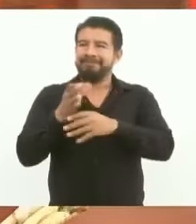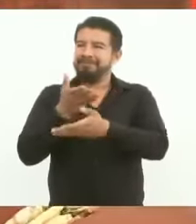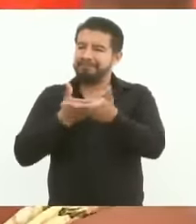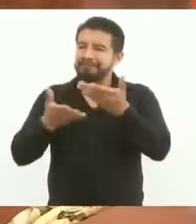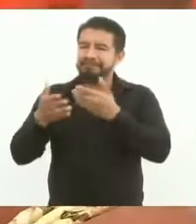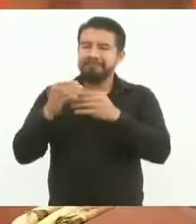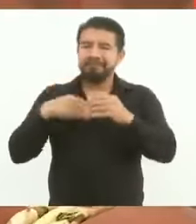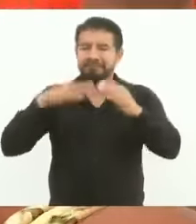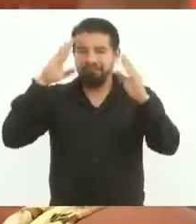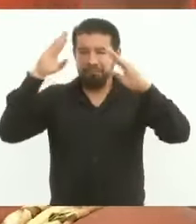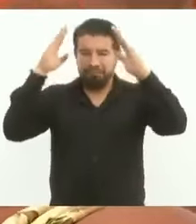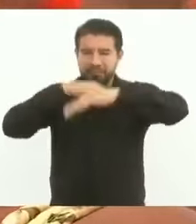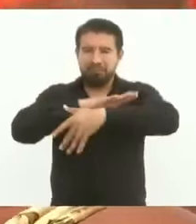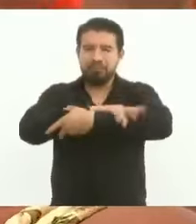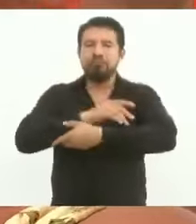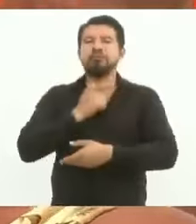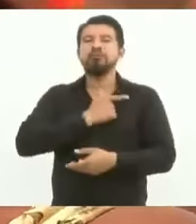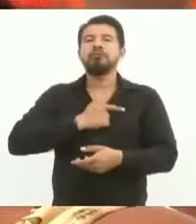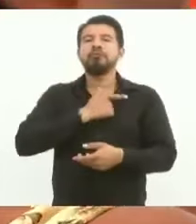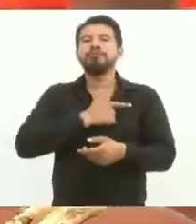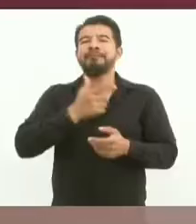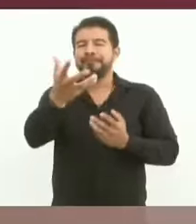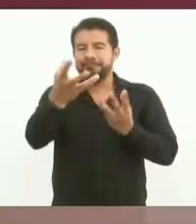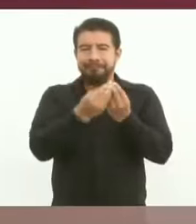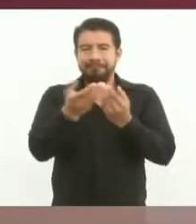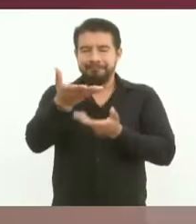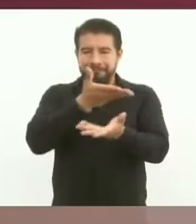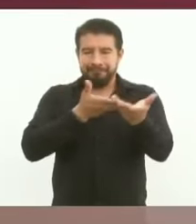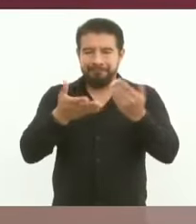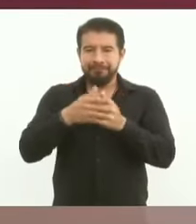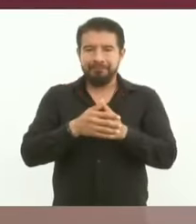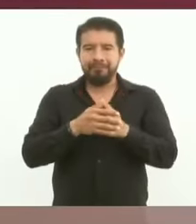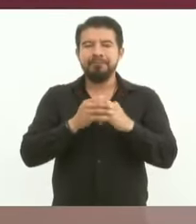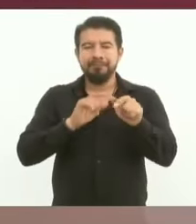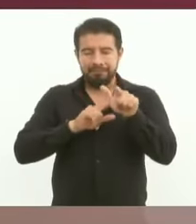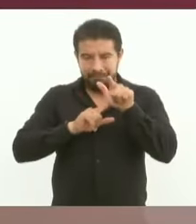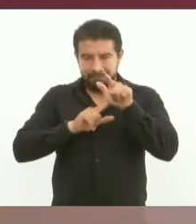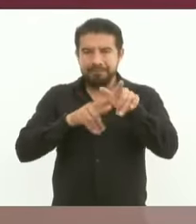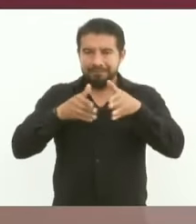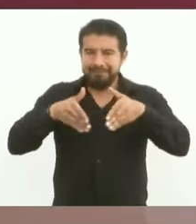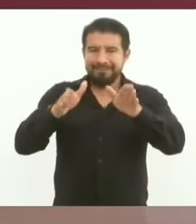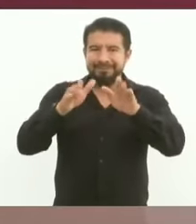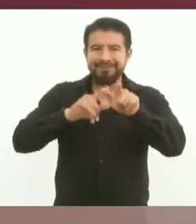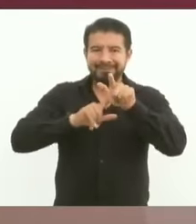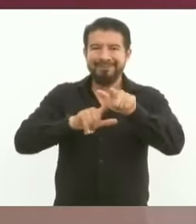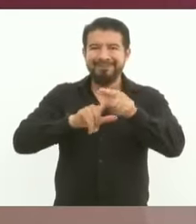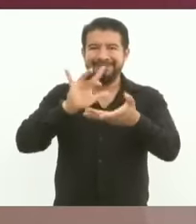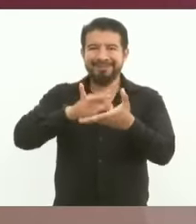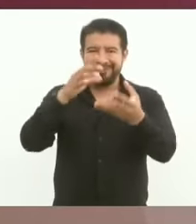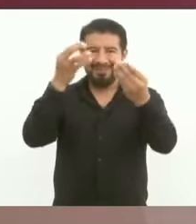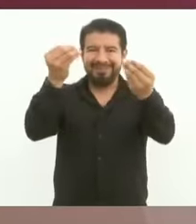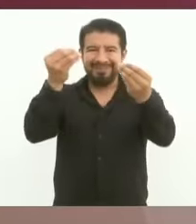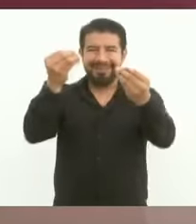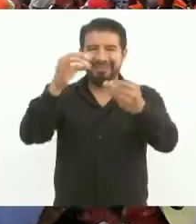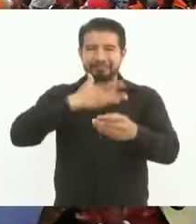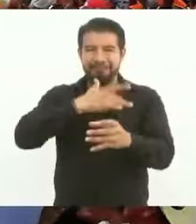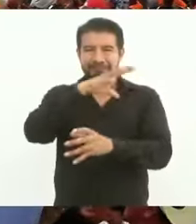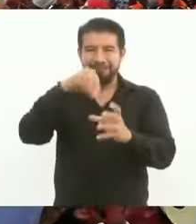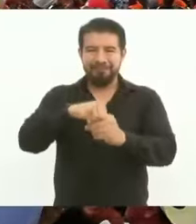Me dio mucho gusto estar con ustedes y vamos hacia adelante. Muchas gracias de todo corazón.